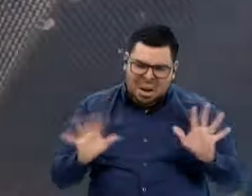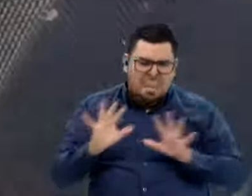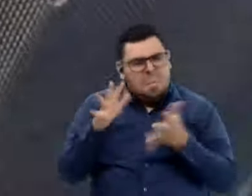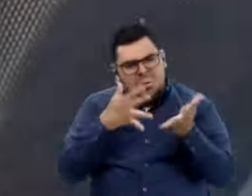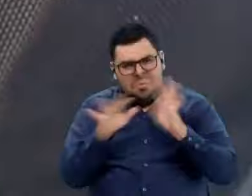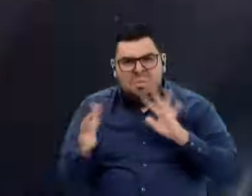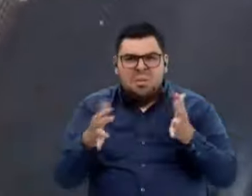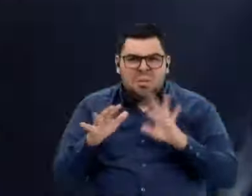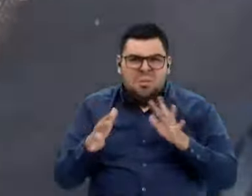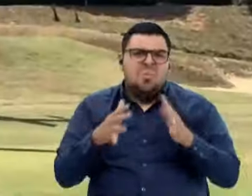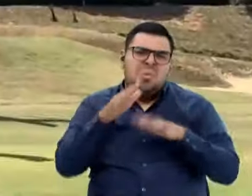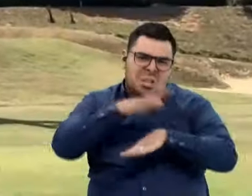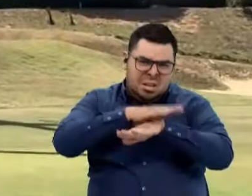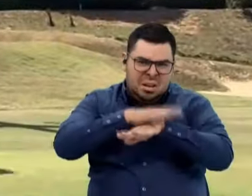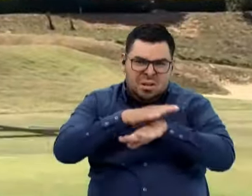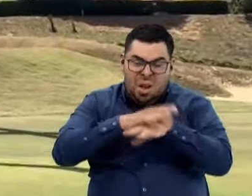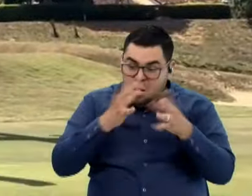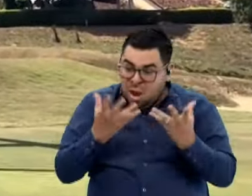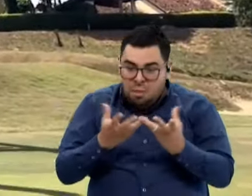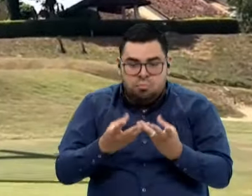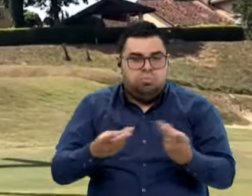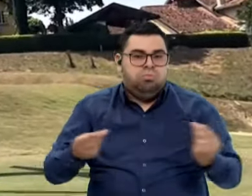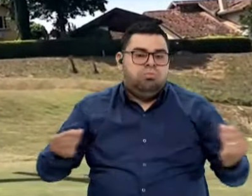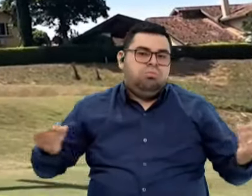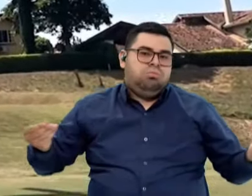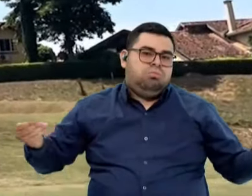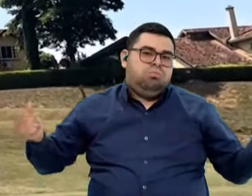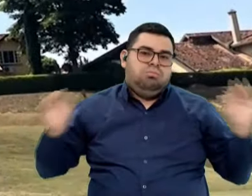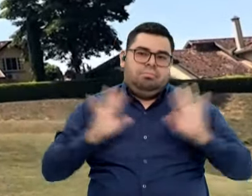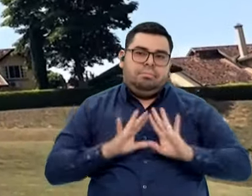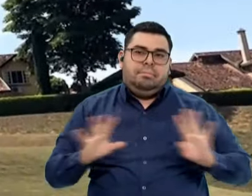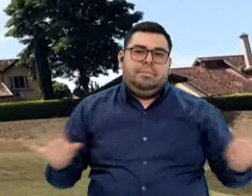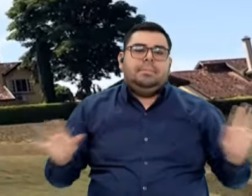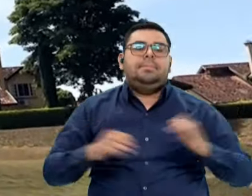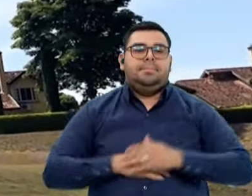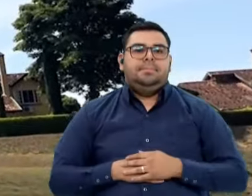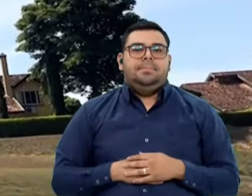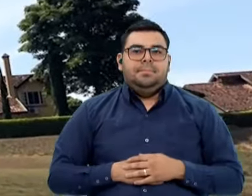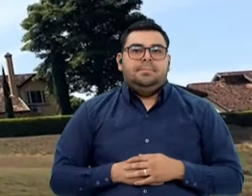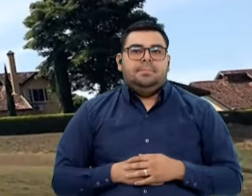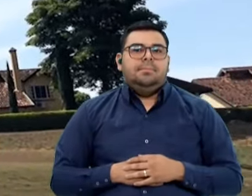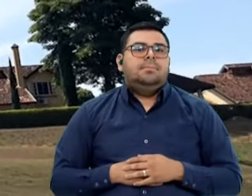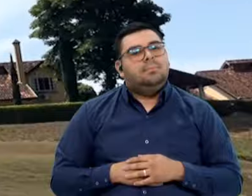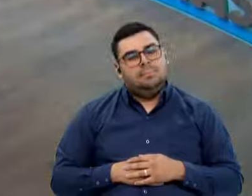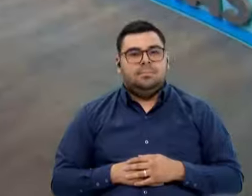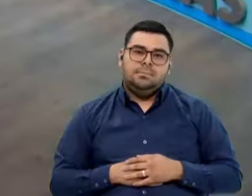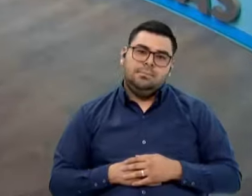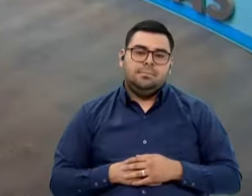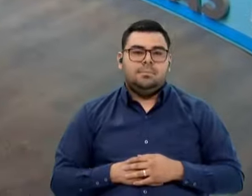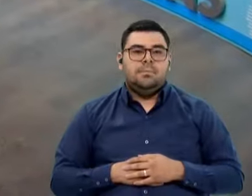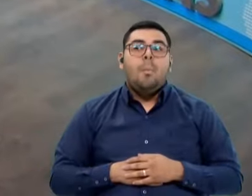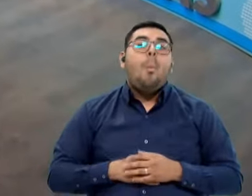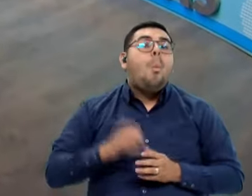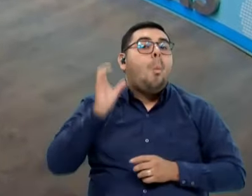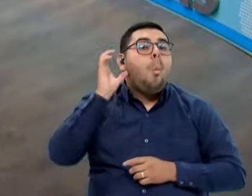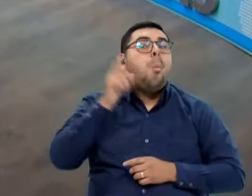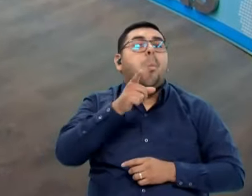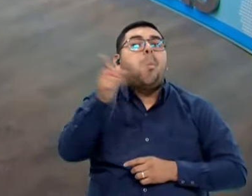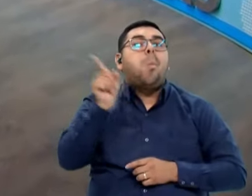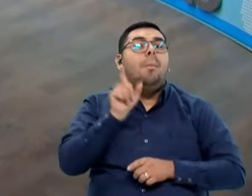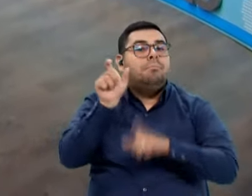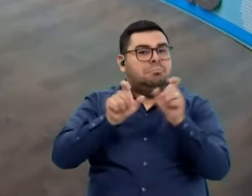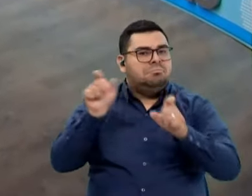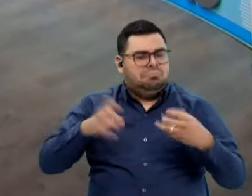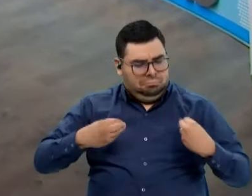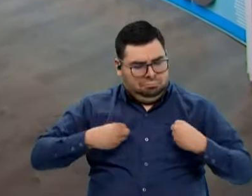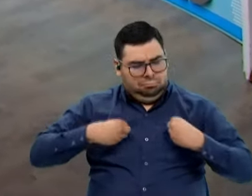tarde podríamos tener liquidado de alguna manera este incendio que nos afecta acá en el municipio. ¿Qué dicen las comunidades aledañas a estos